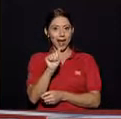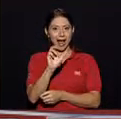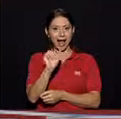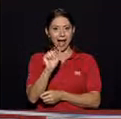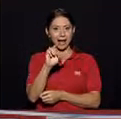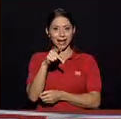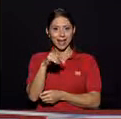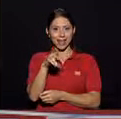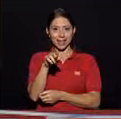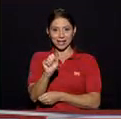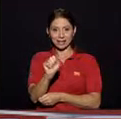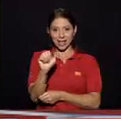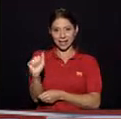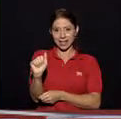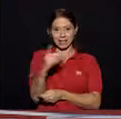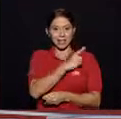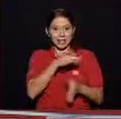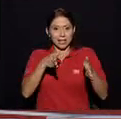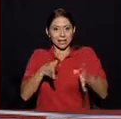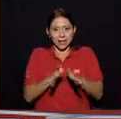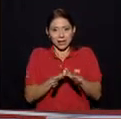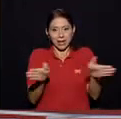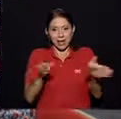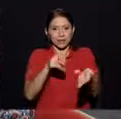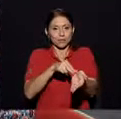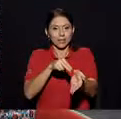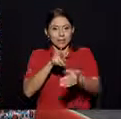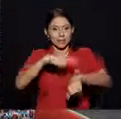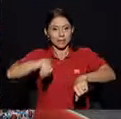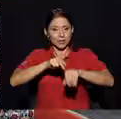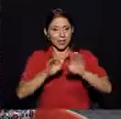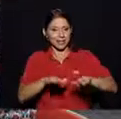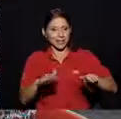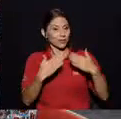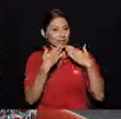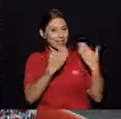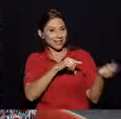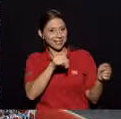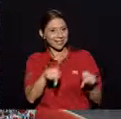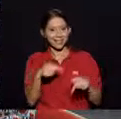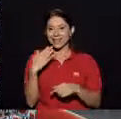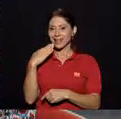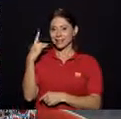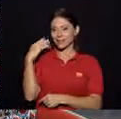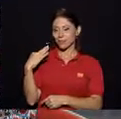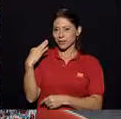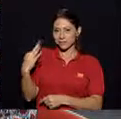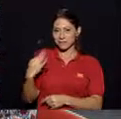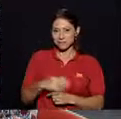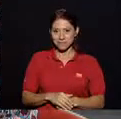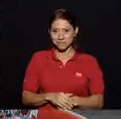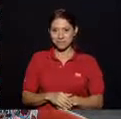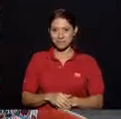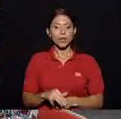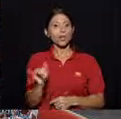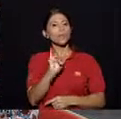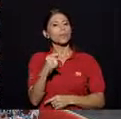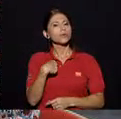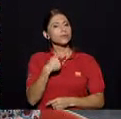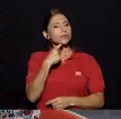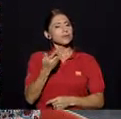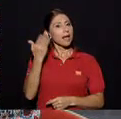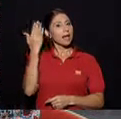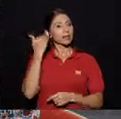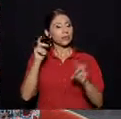Arguedas, quien es la directora general del Hospital Nacional de Niños. Gracias por estar con nosotros, doctora. Gracias a ustedes por la invitación. Como decía yo al inicio,